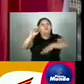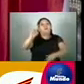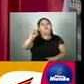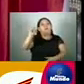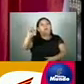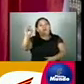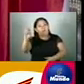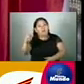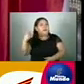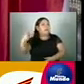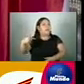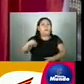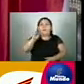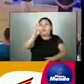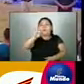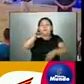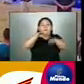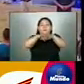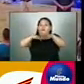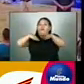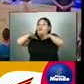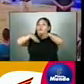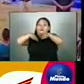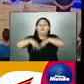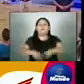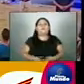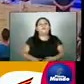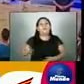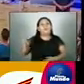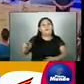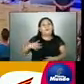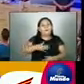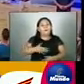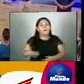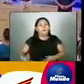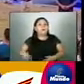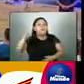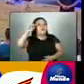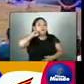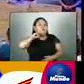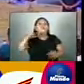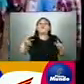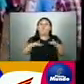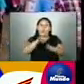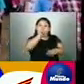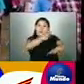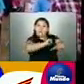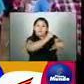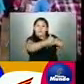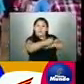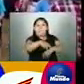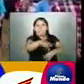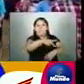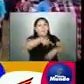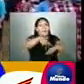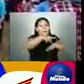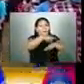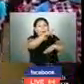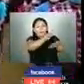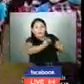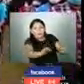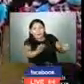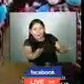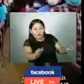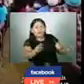siempre de cuatro carriles. Además, el mandatario dijo que se construirá un parque de la familia cerca del volcán Chaparrastique para